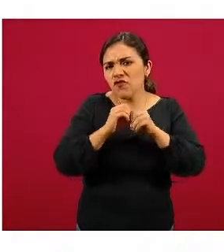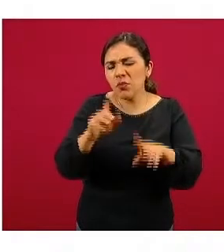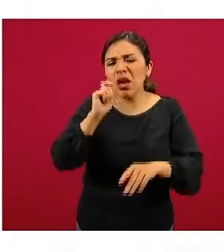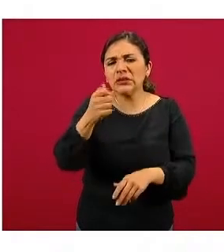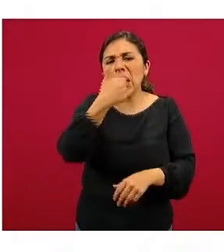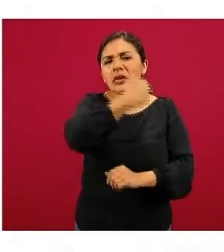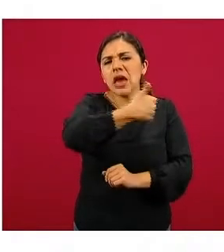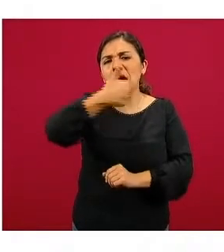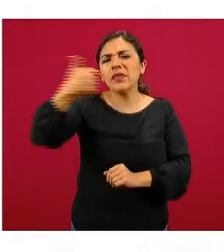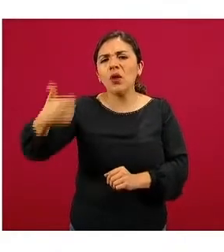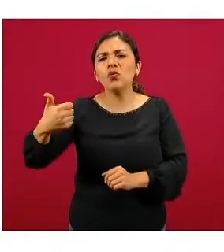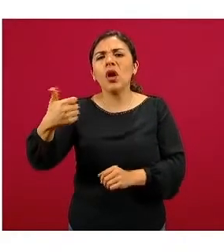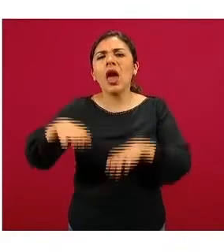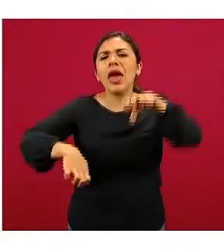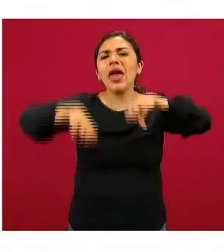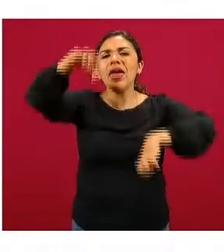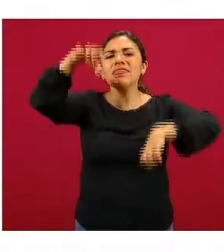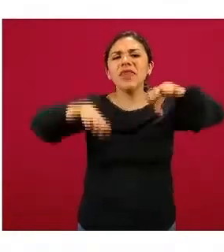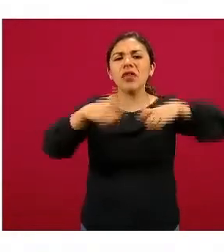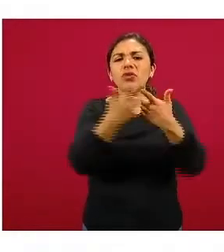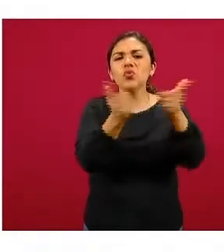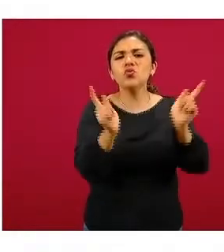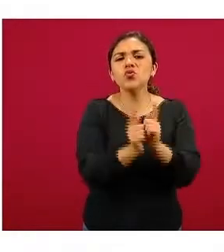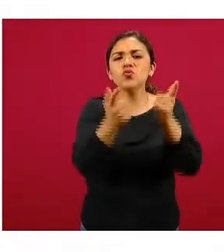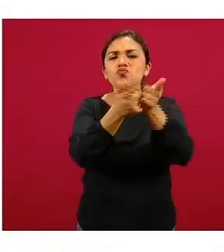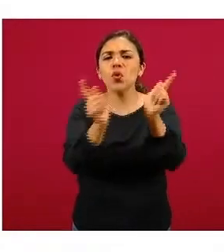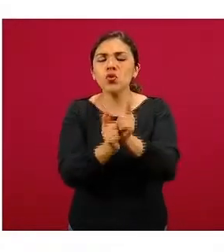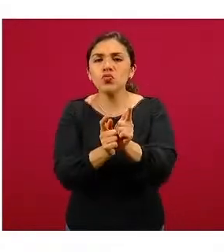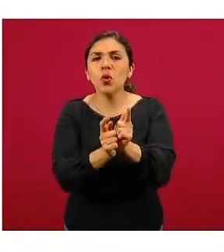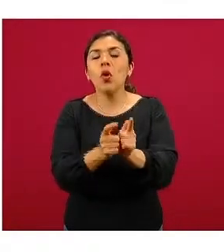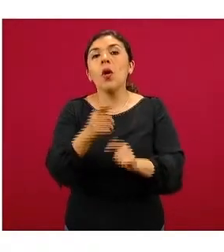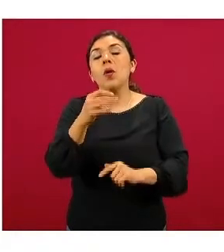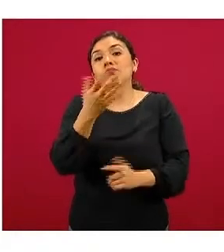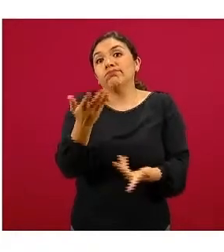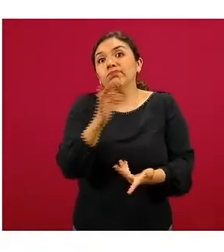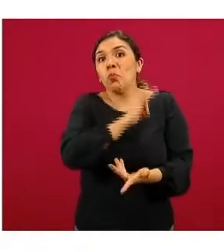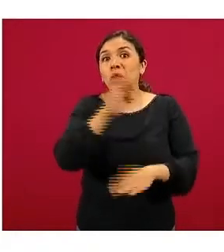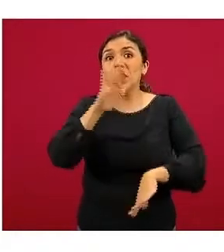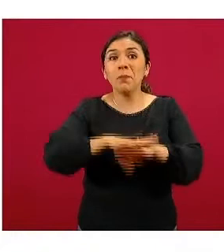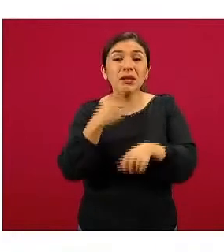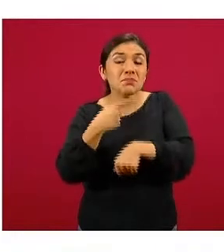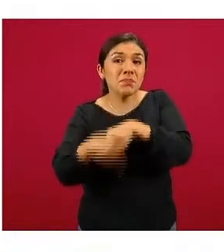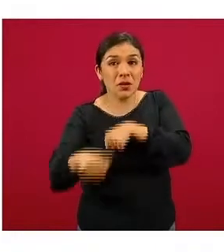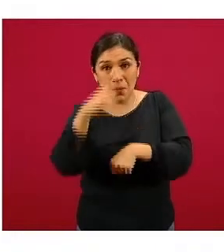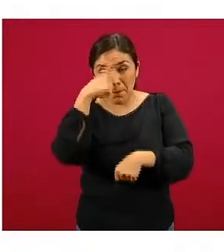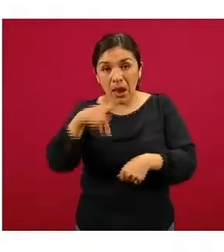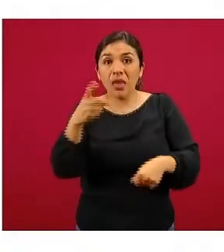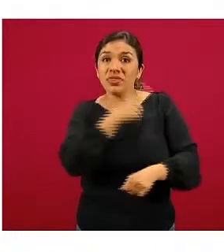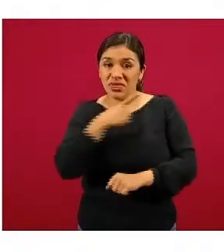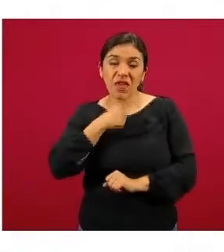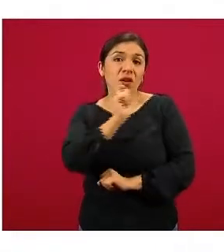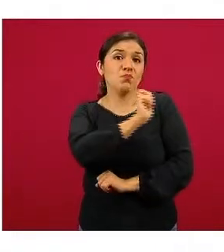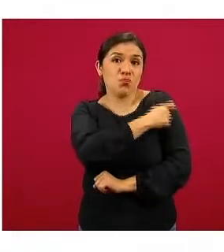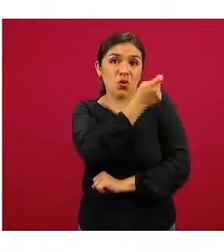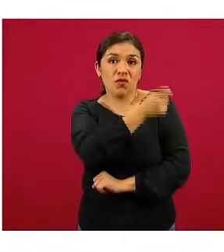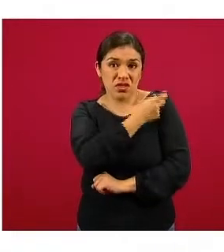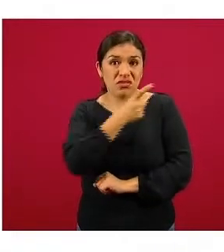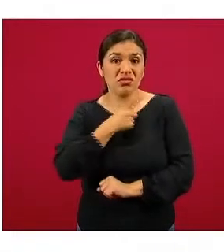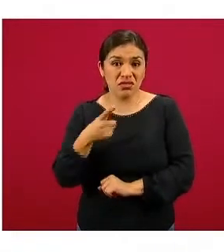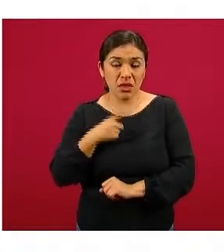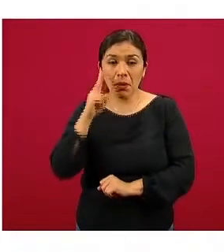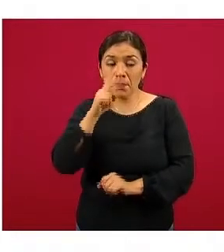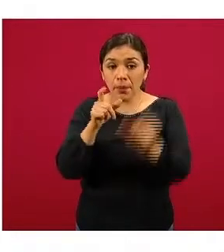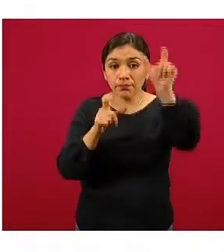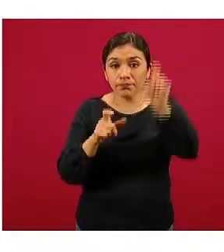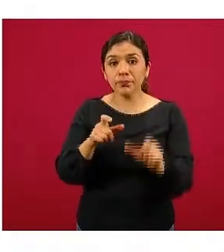cada uno de los grupos de riesgo, los grupos que están seleccionados para aplicarse la vacuna. Tenemos la